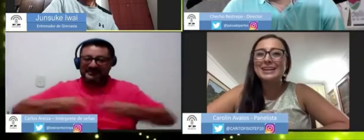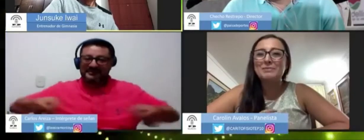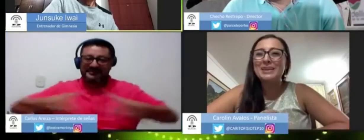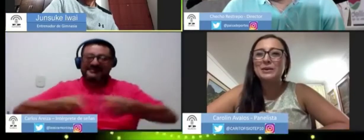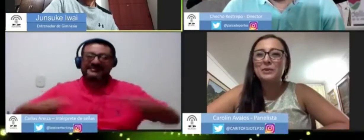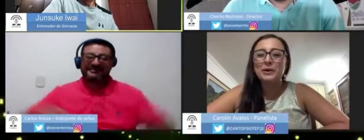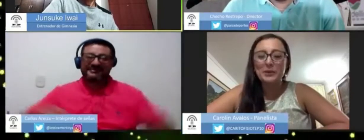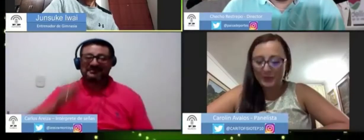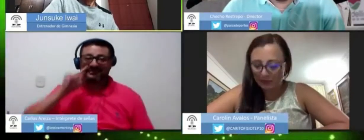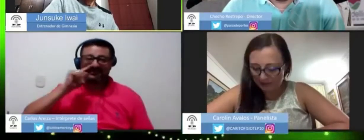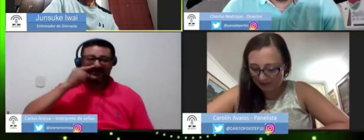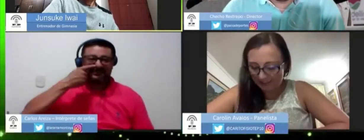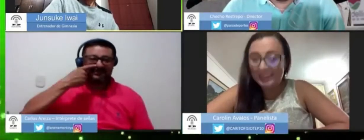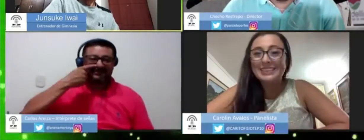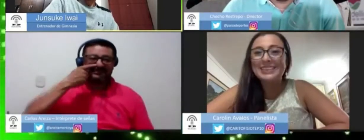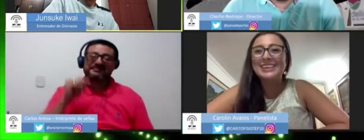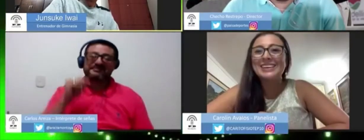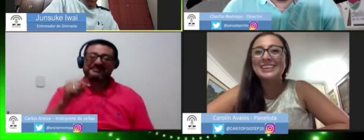el plátano maduro, de